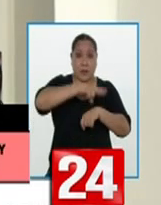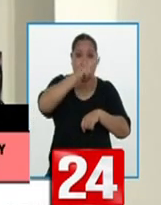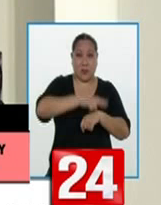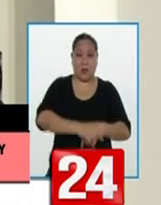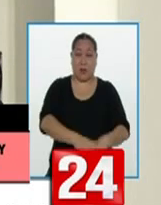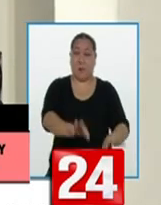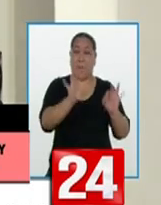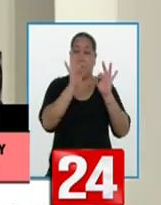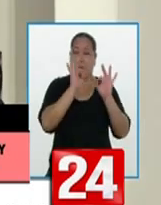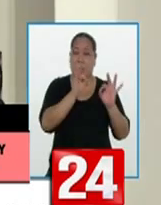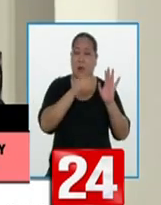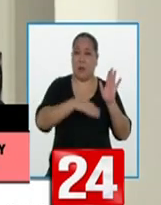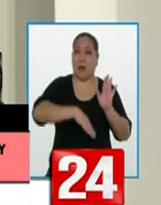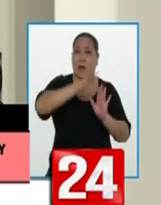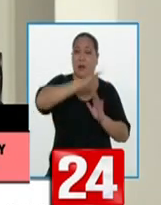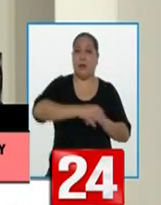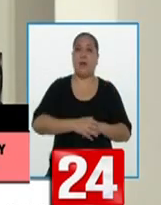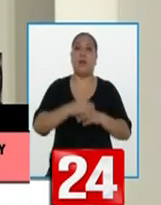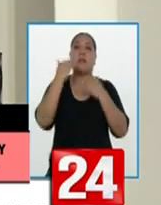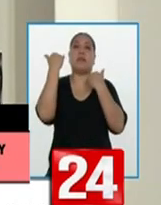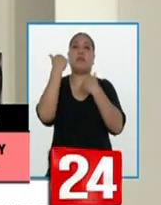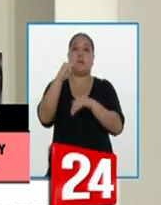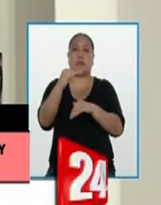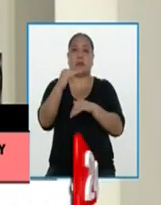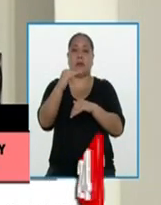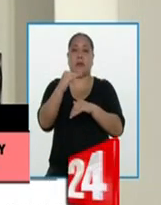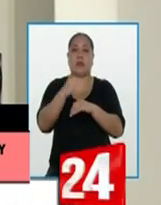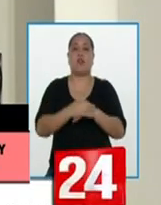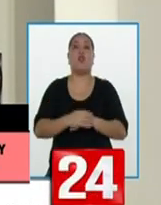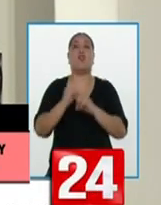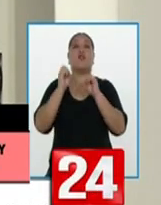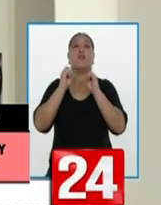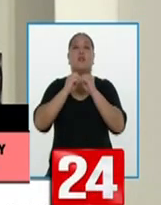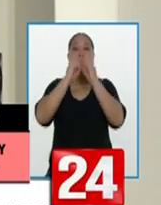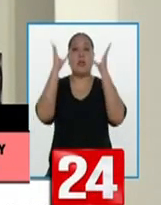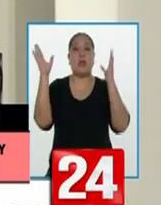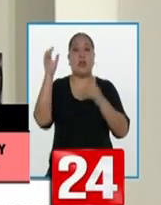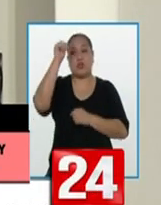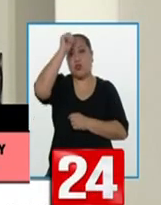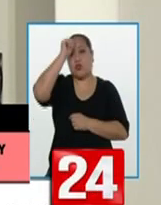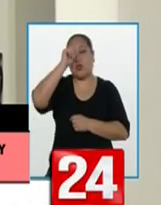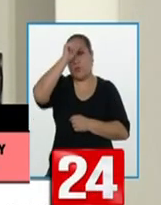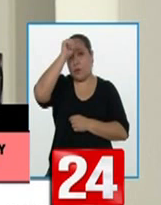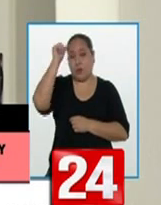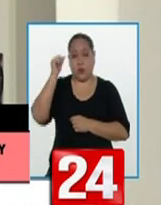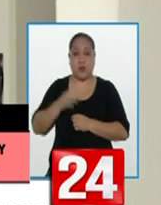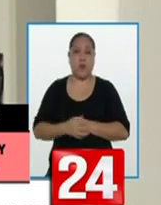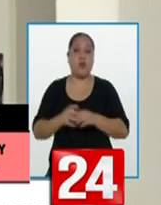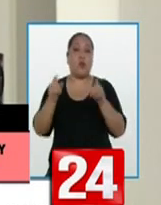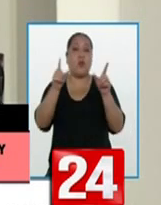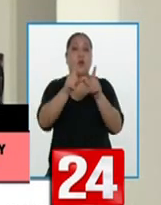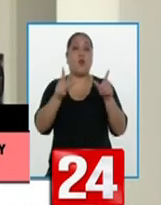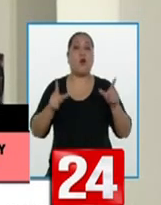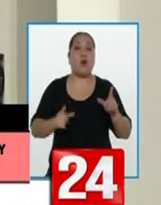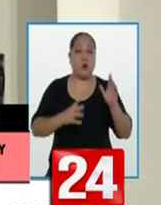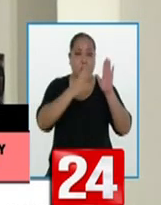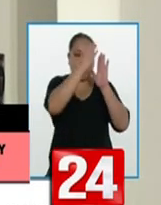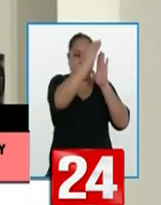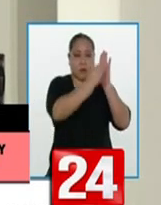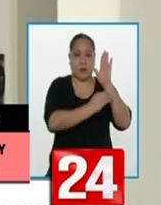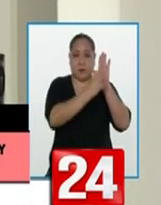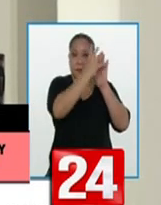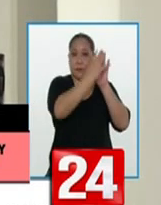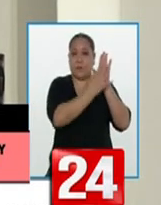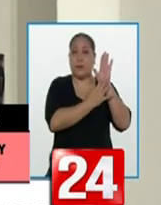tener restricción en el tránsito vehicular los días domingos. Para los territorios que están en nivel de